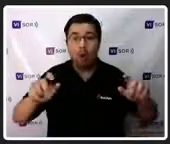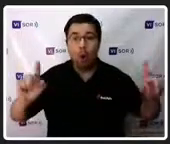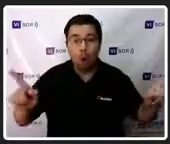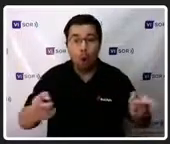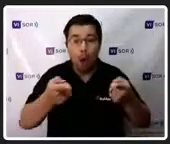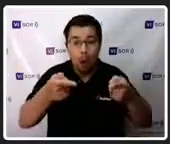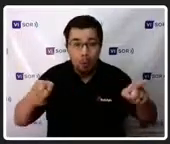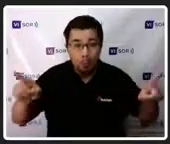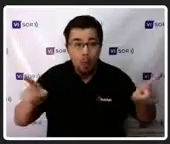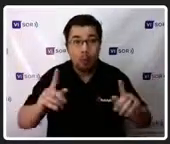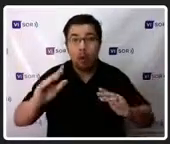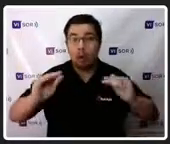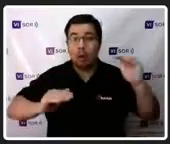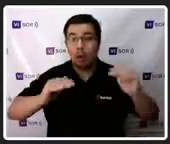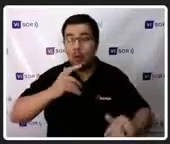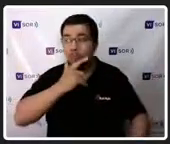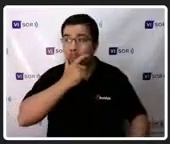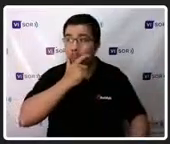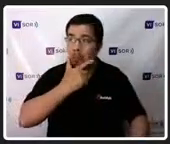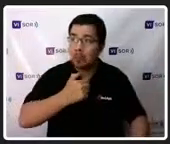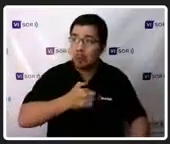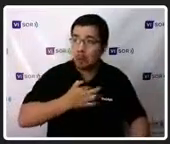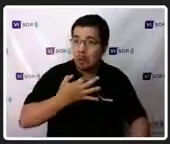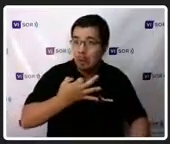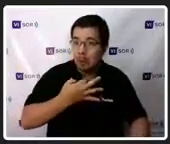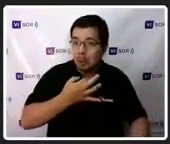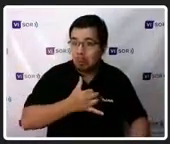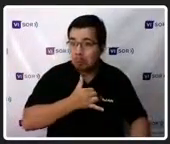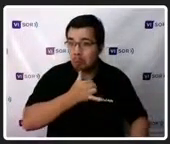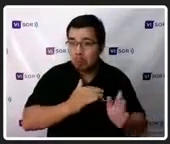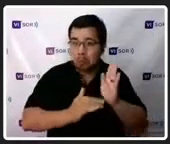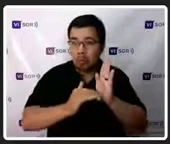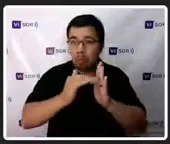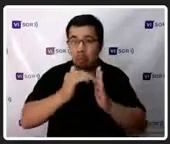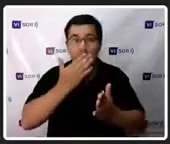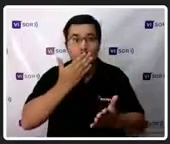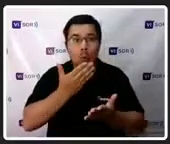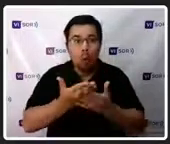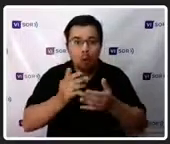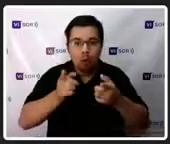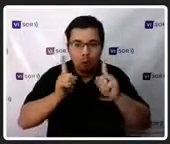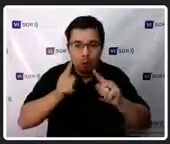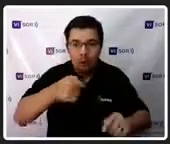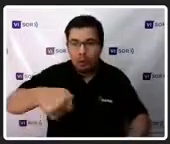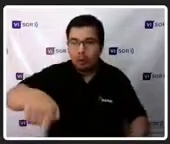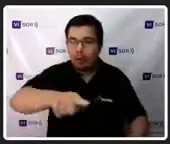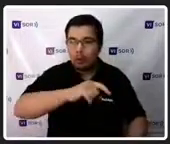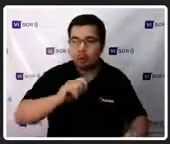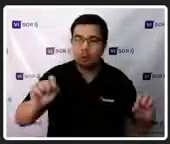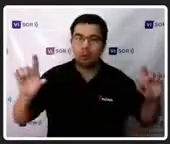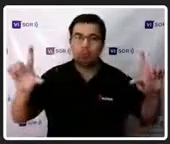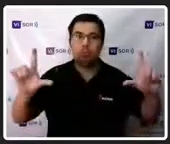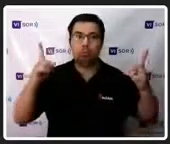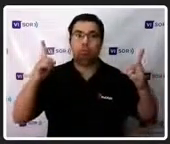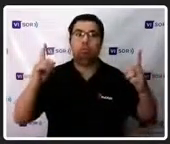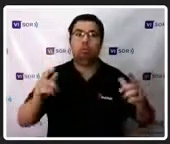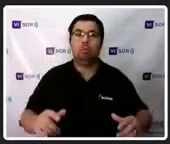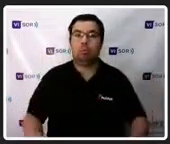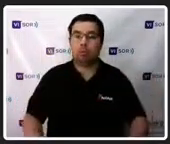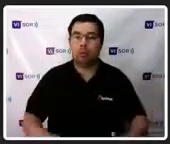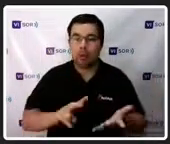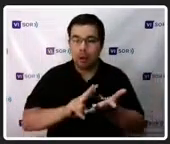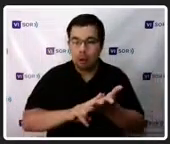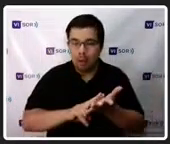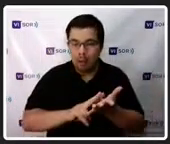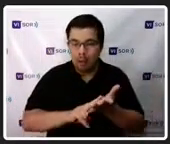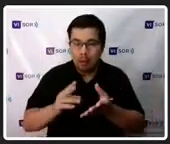muy seguros respecto a su nivel y cuando nos dan la prueba con nosotros se sorprenden. Entonces la verdad es que la invitación acá es a probar, si es que